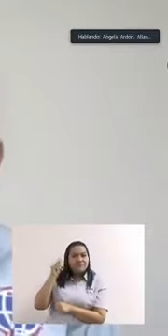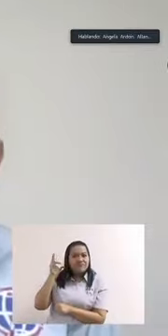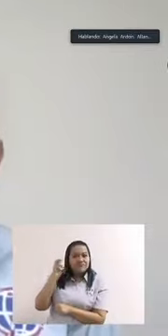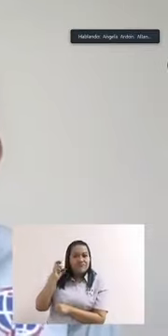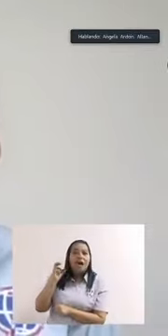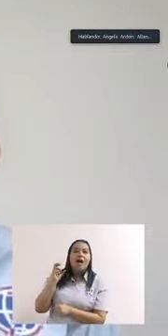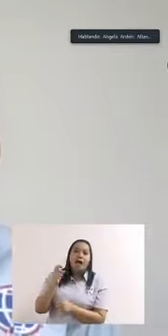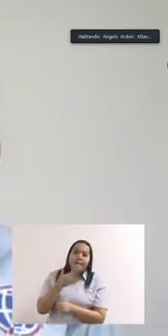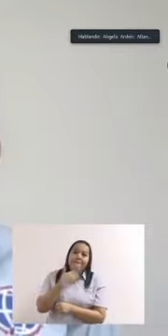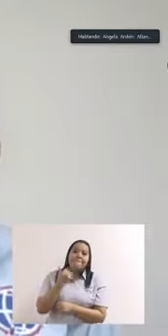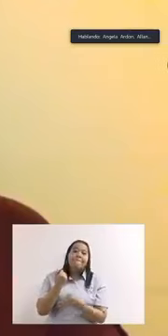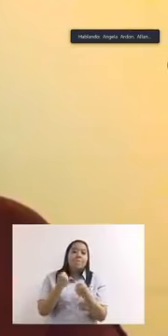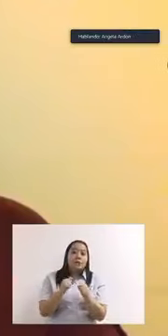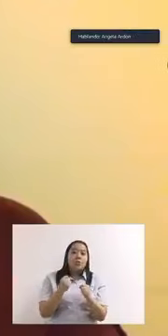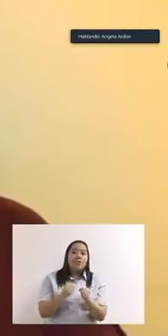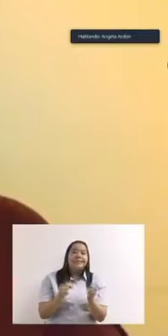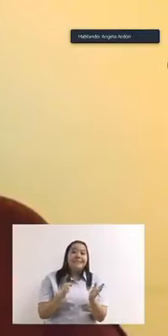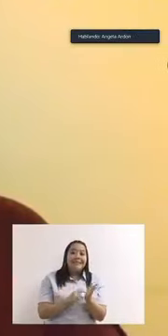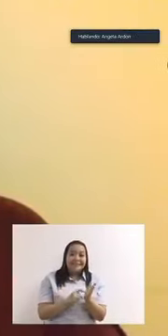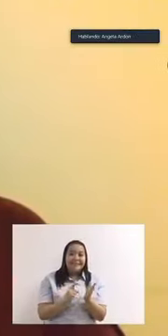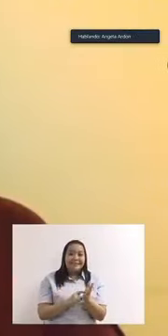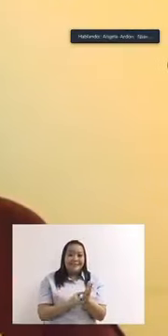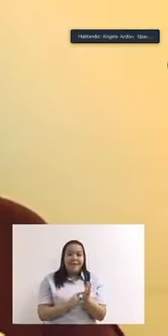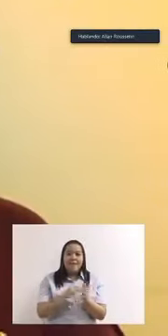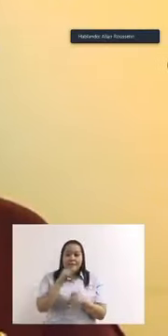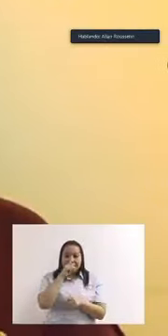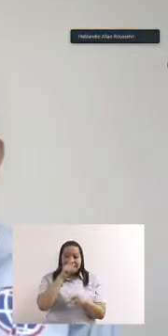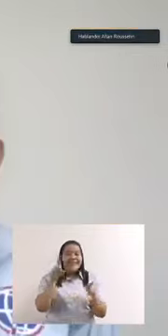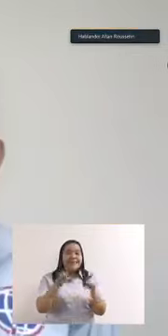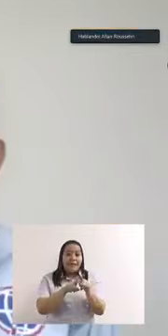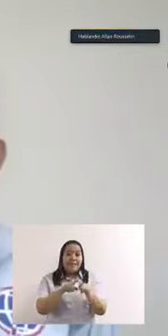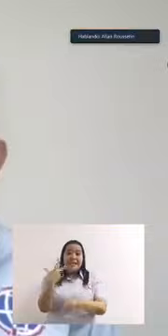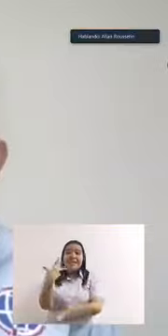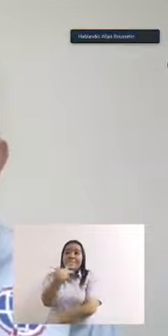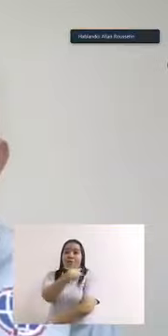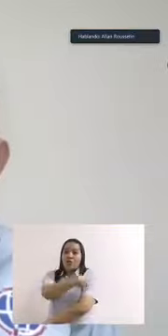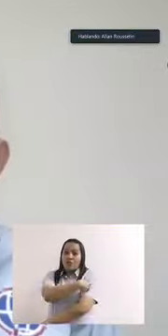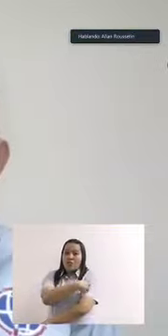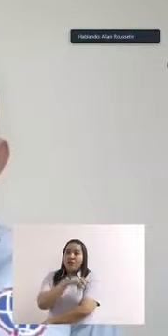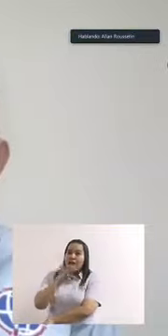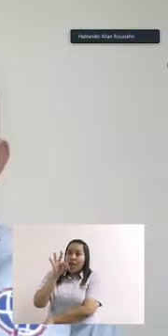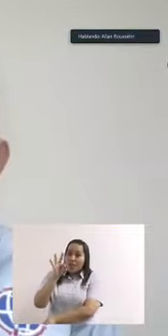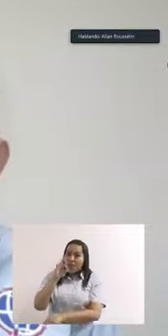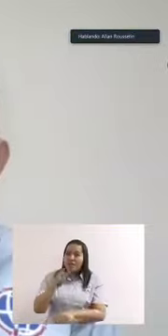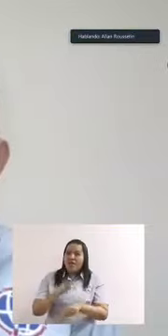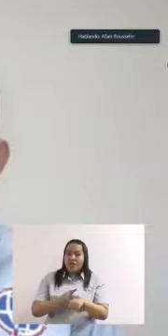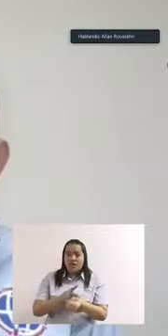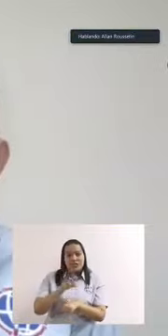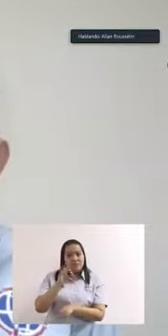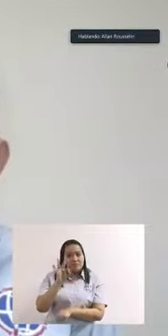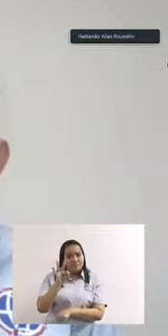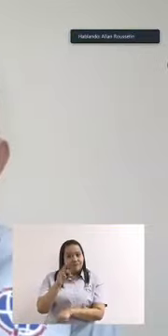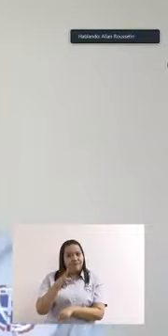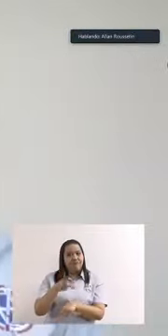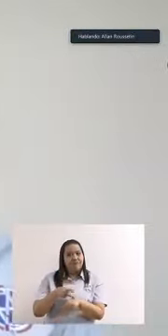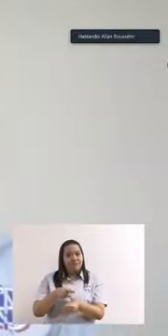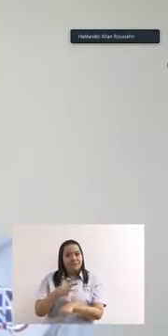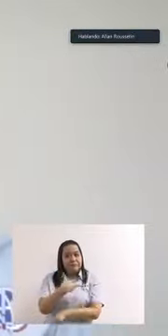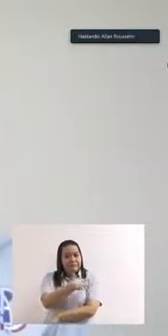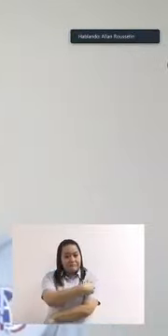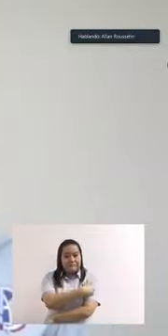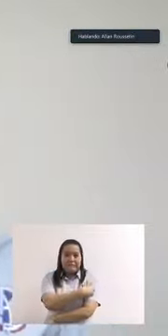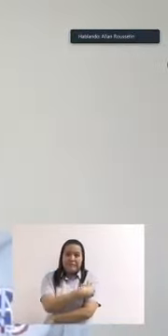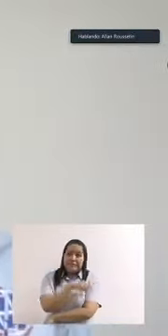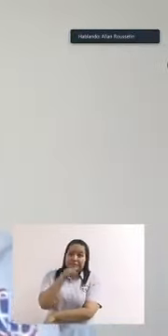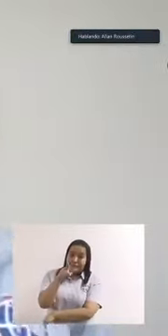nos comentaban. Y vacunarnos las tres dos. Eso es muy importante para todas las personas que no se han